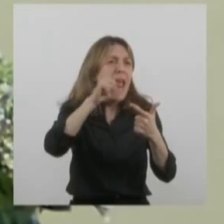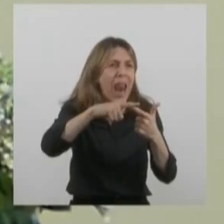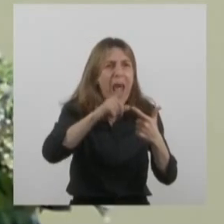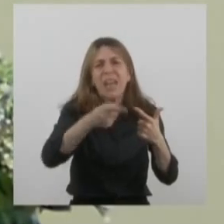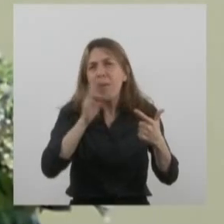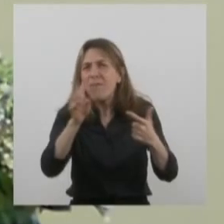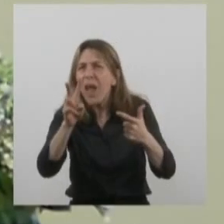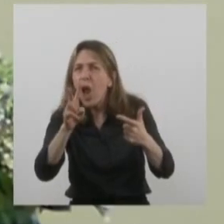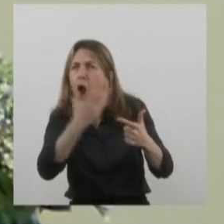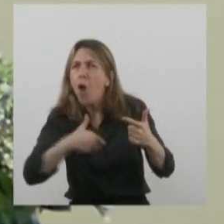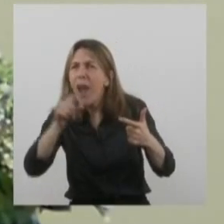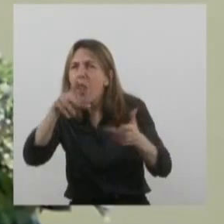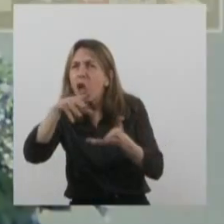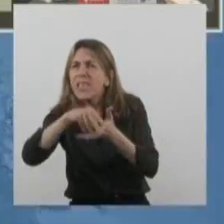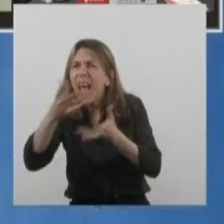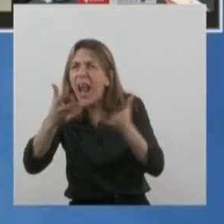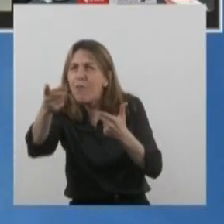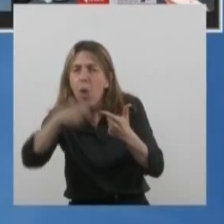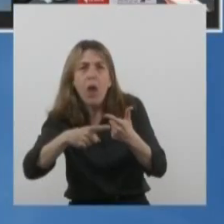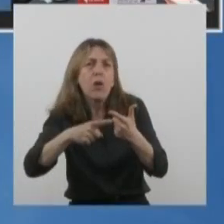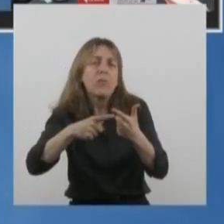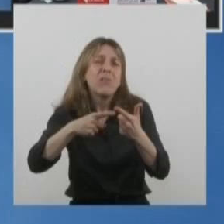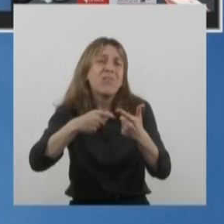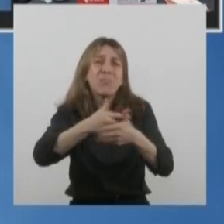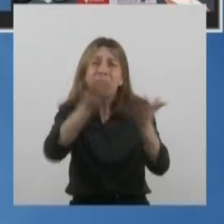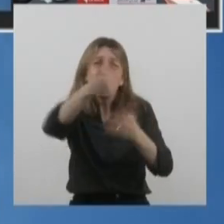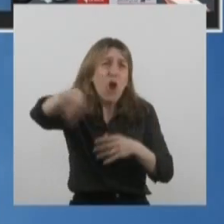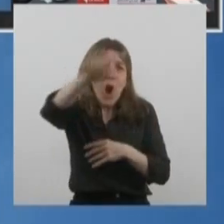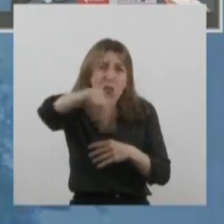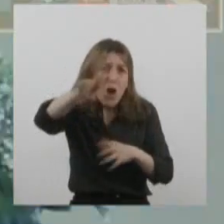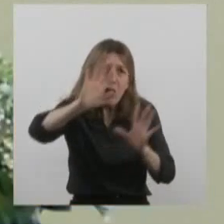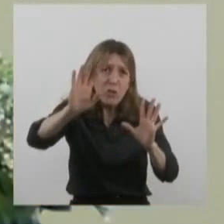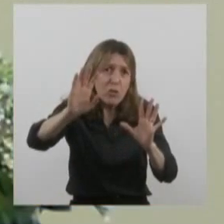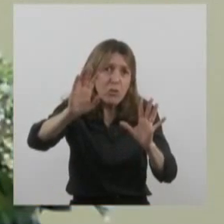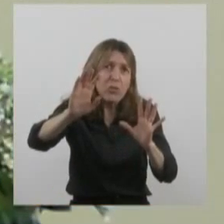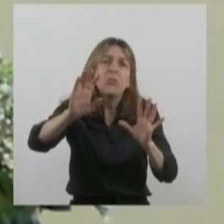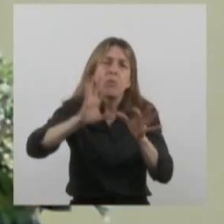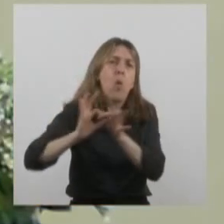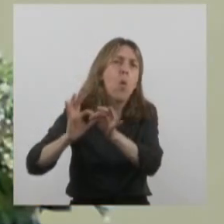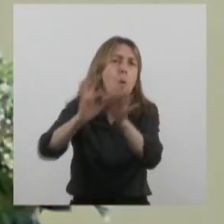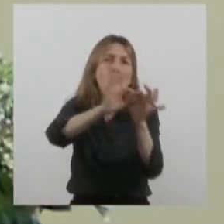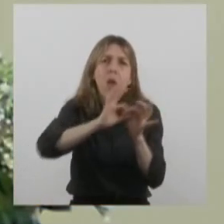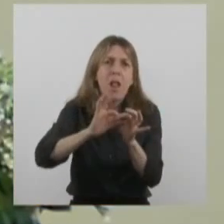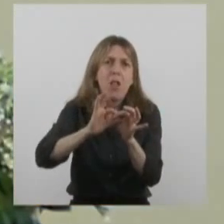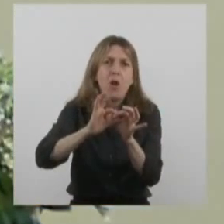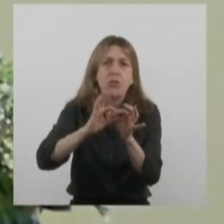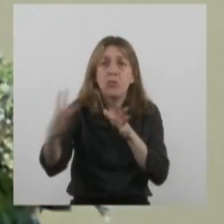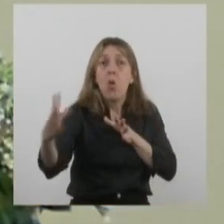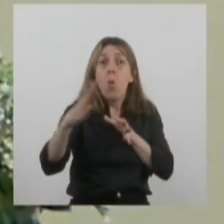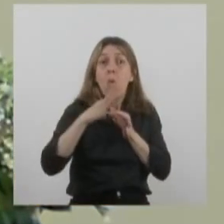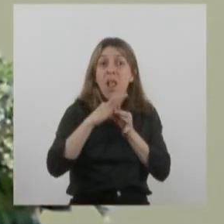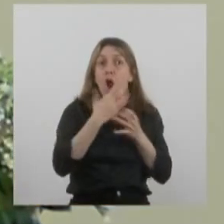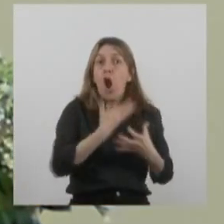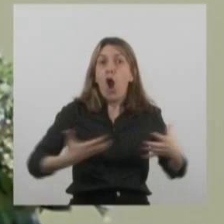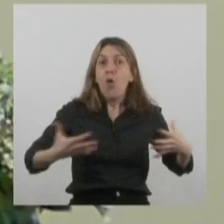veo al gobernador de Tierra del Fuego, a todos. Todos ellos estuvieron unidos al gobierno nacional